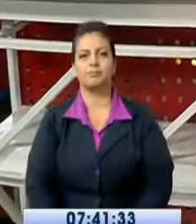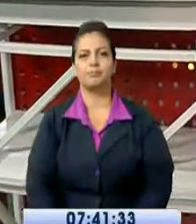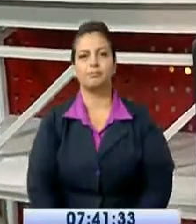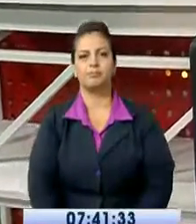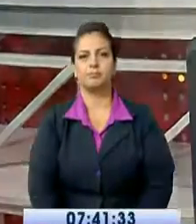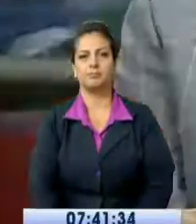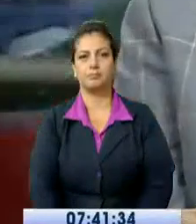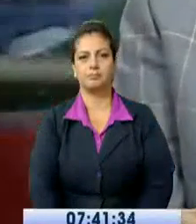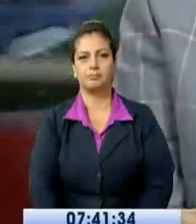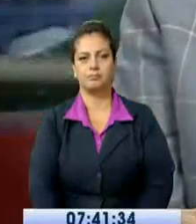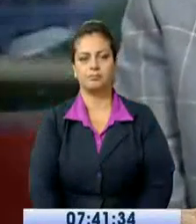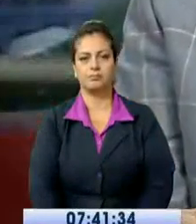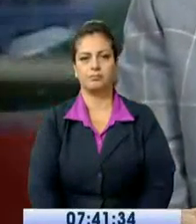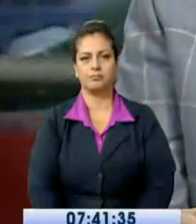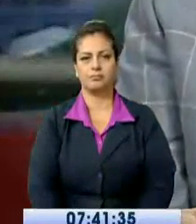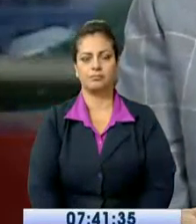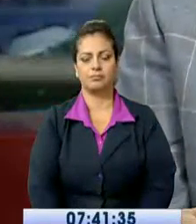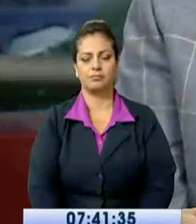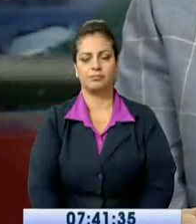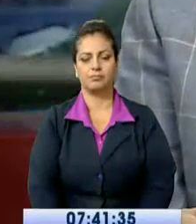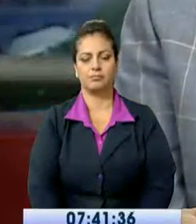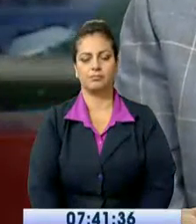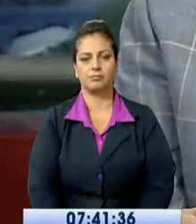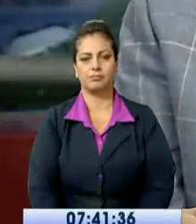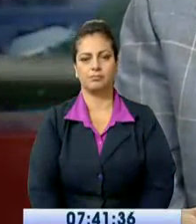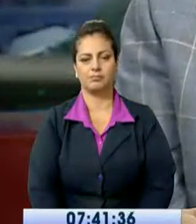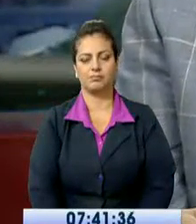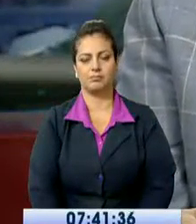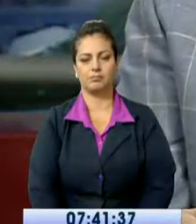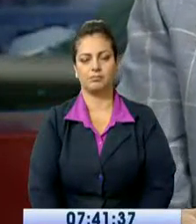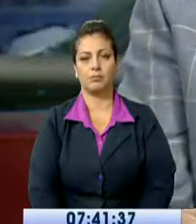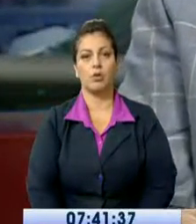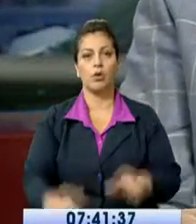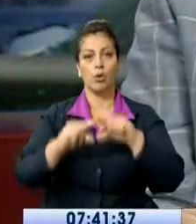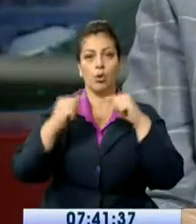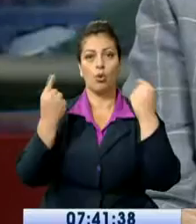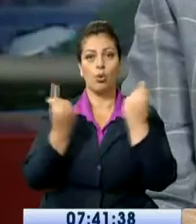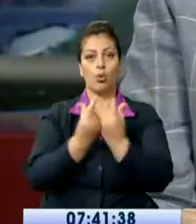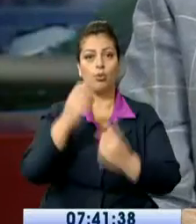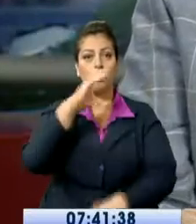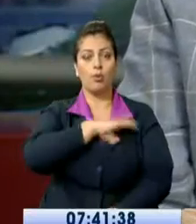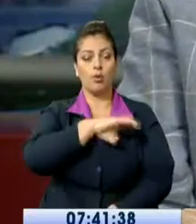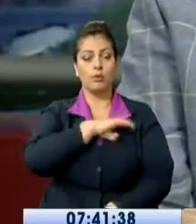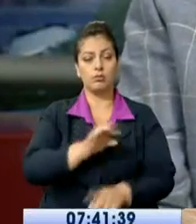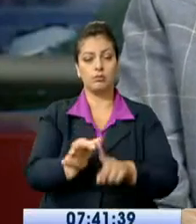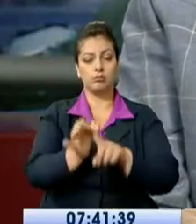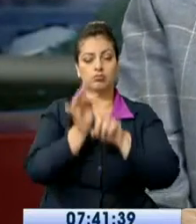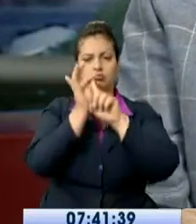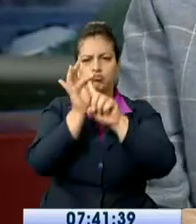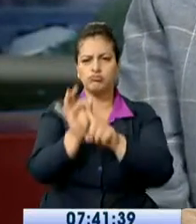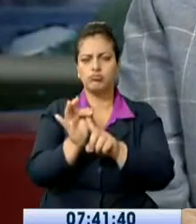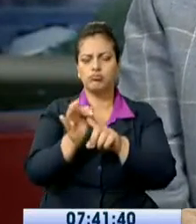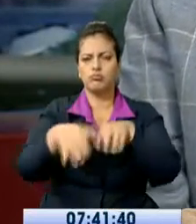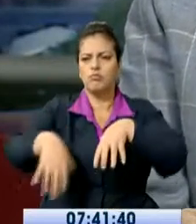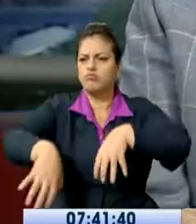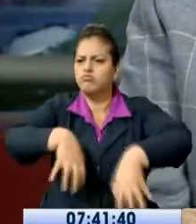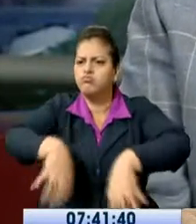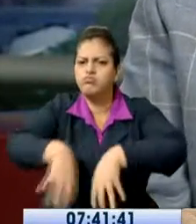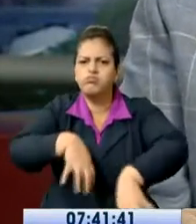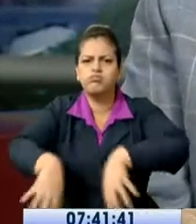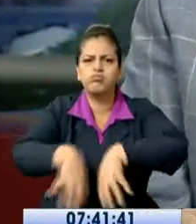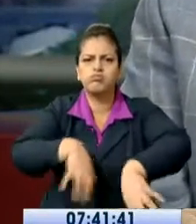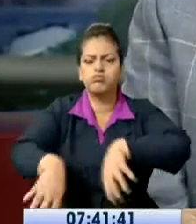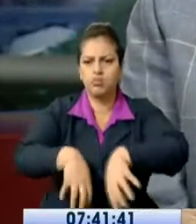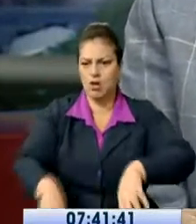que unidades especiales de la policía desbarataron una presunta organización dedicada al robo de vehículos y adulteración